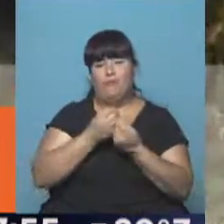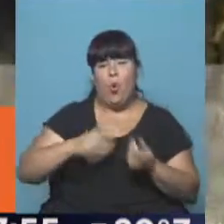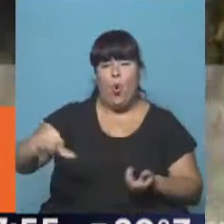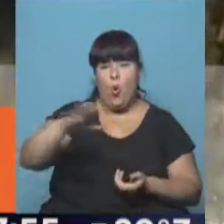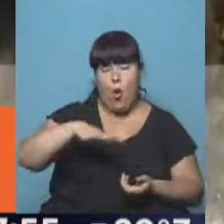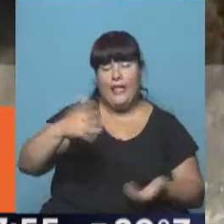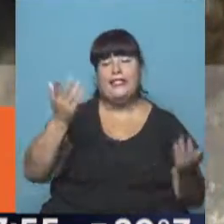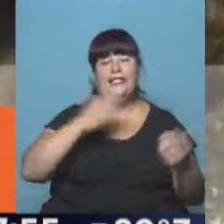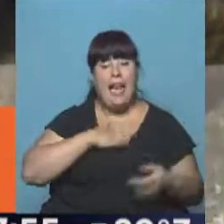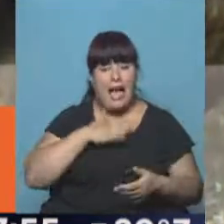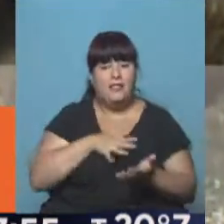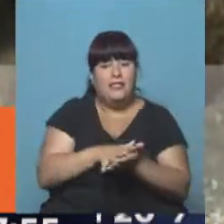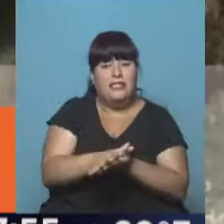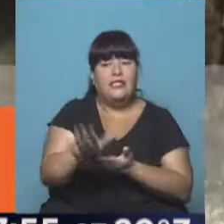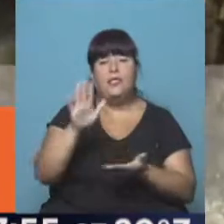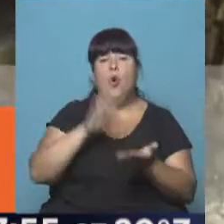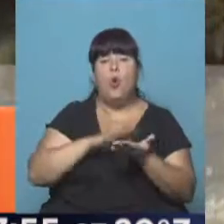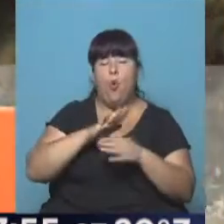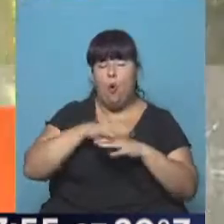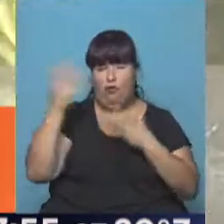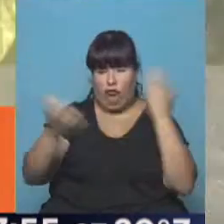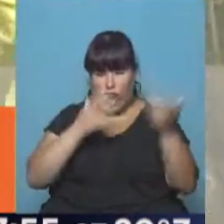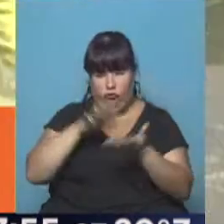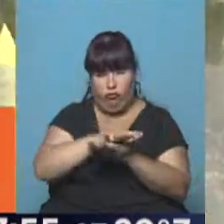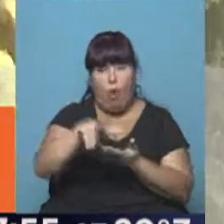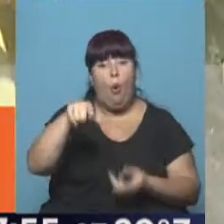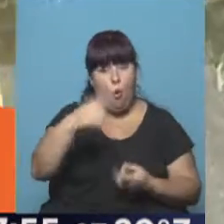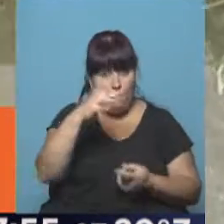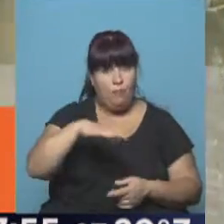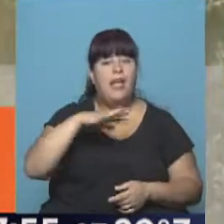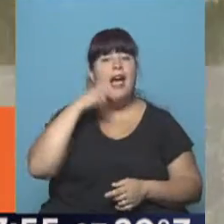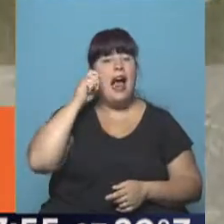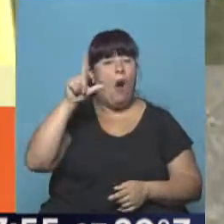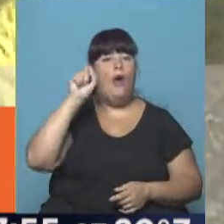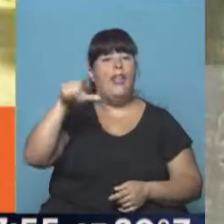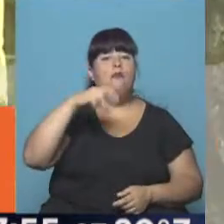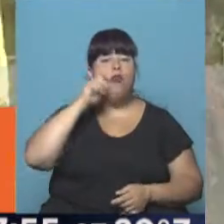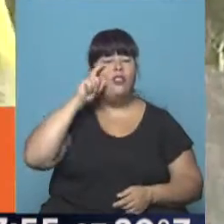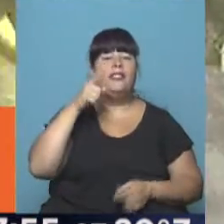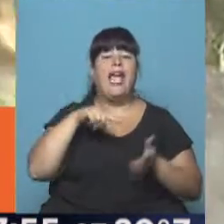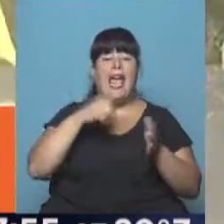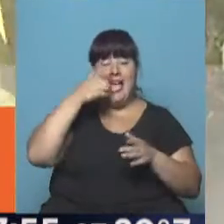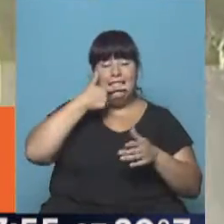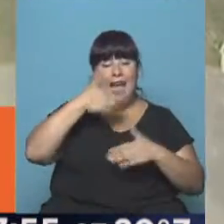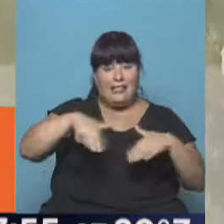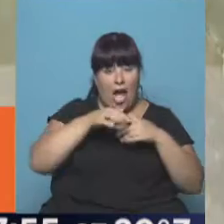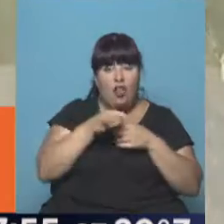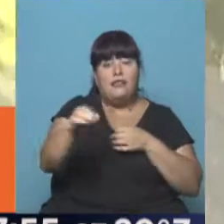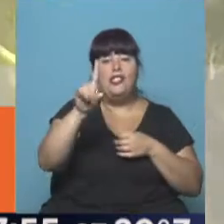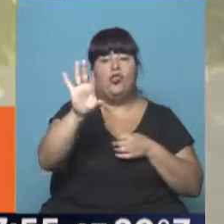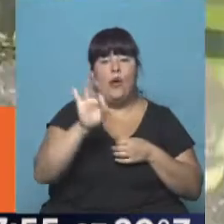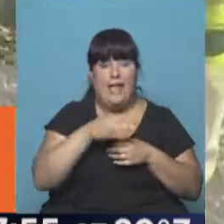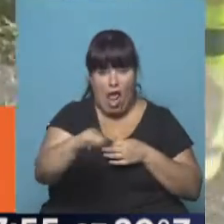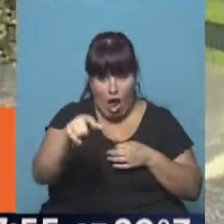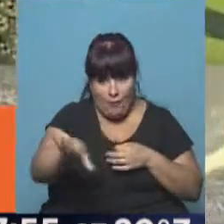localidades lamentablemente arrasadas por las llamas. Una de ellas es esta, Jagüel del Monte, ubicada a unos 150 kilómetros de Santa Rosa,